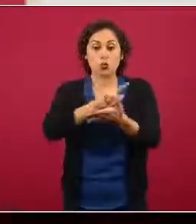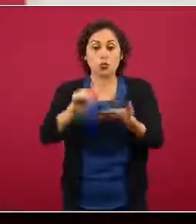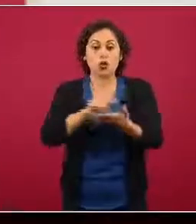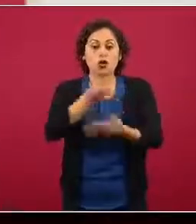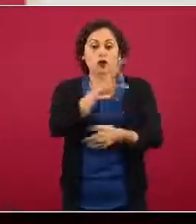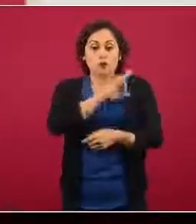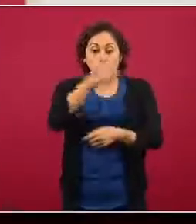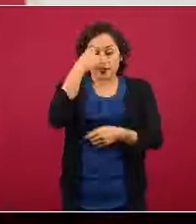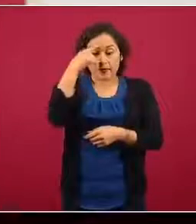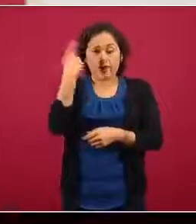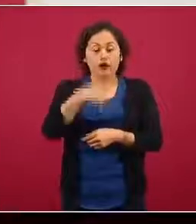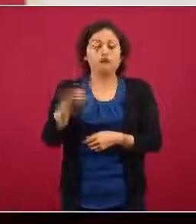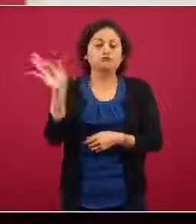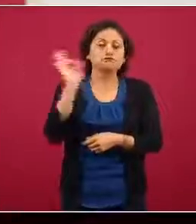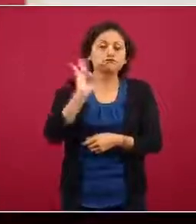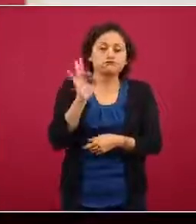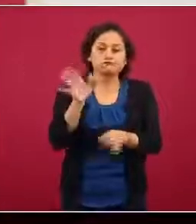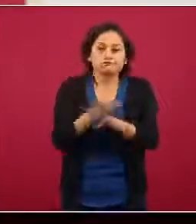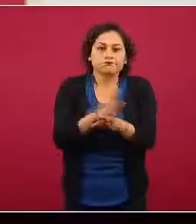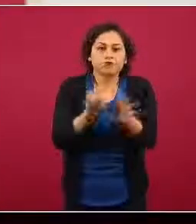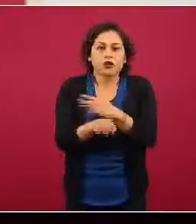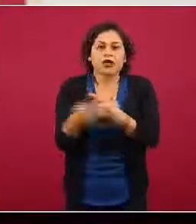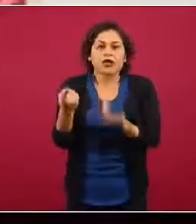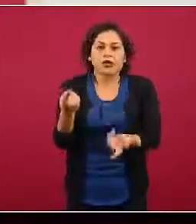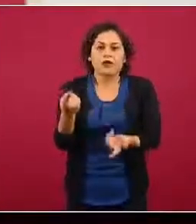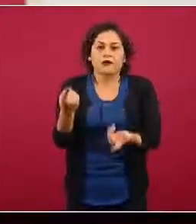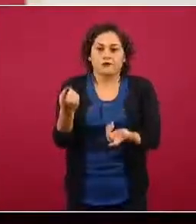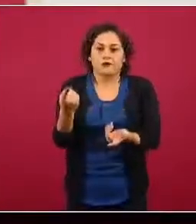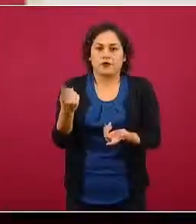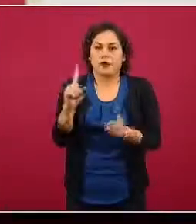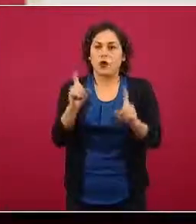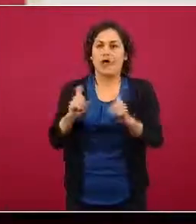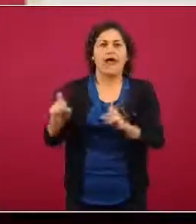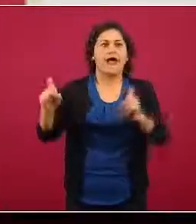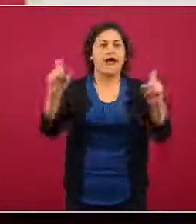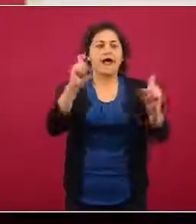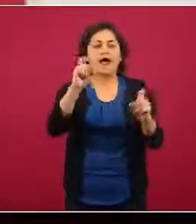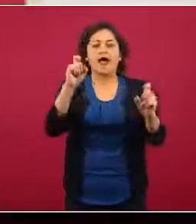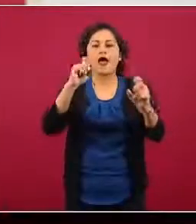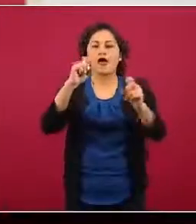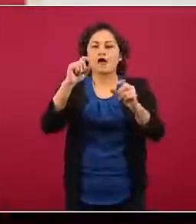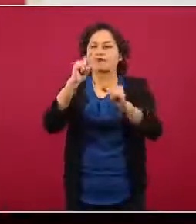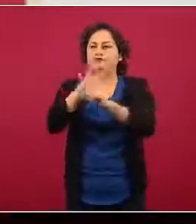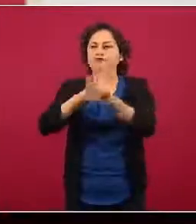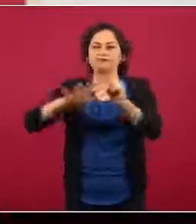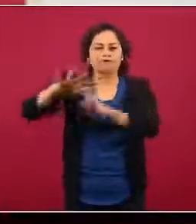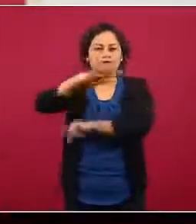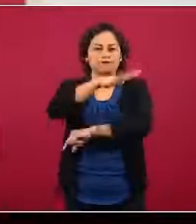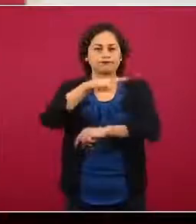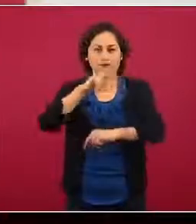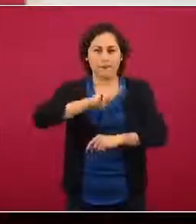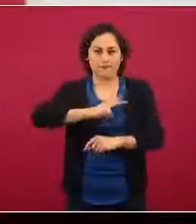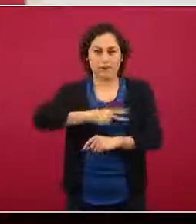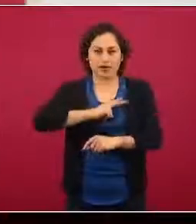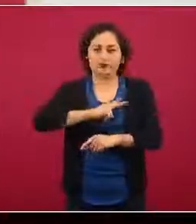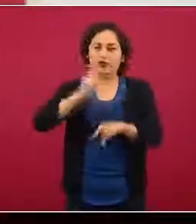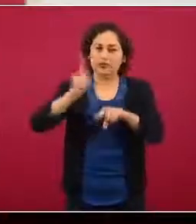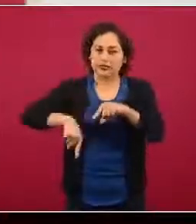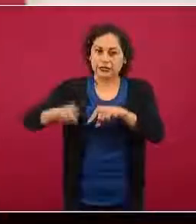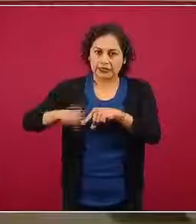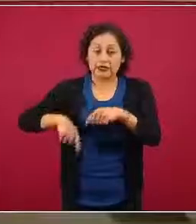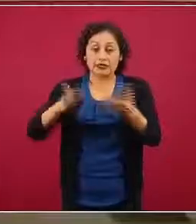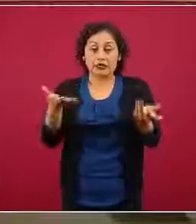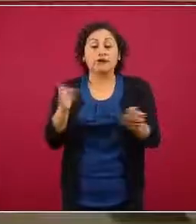exista virus en aerosol en ese lugar cerrado. Y si las personas pasamos